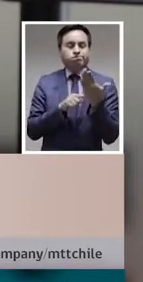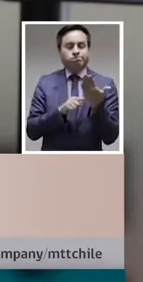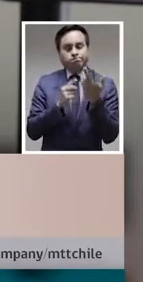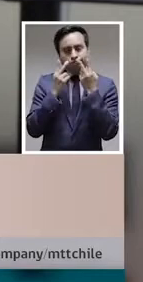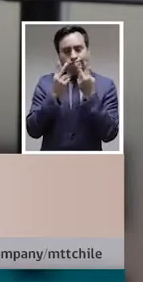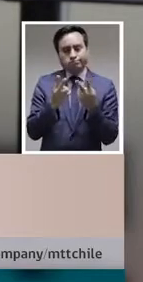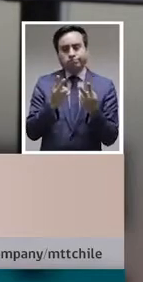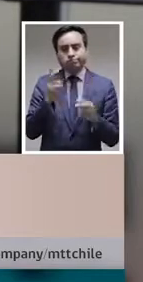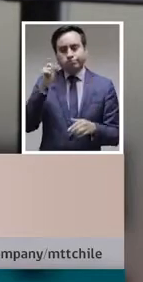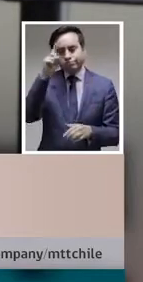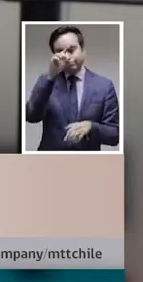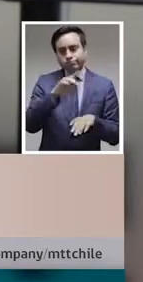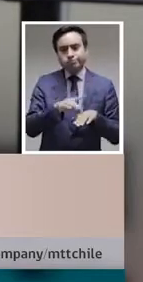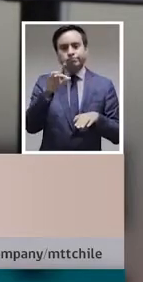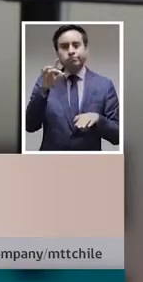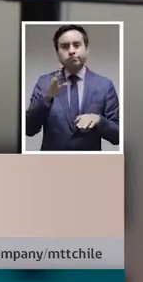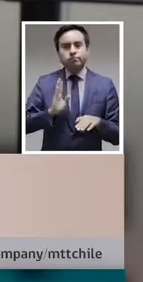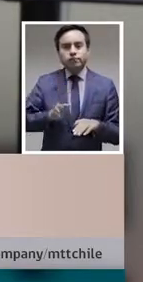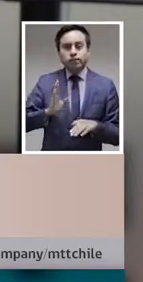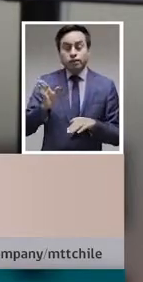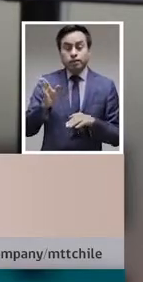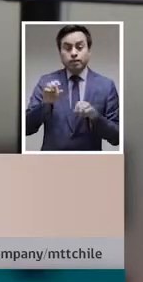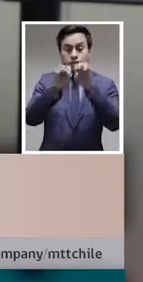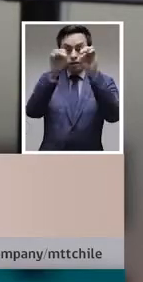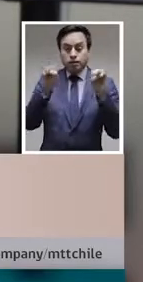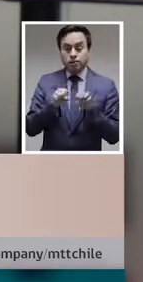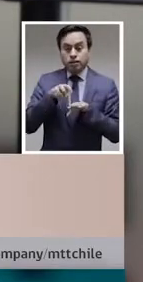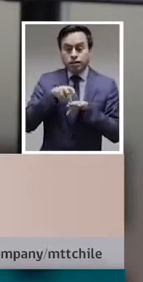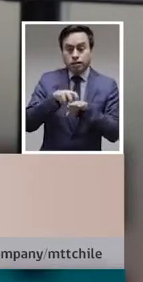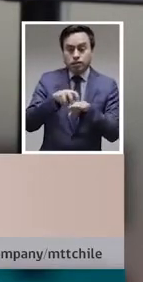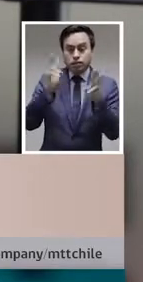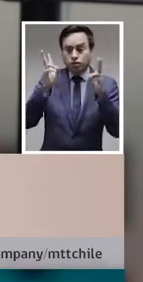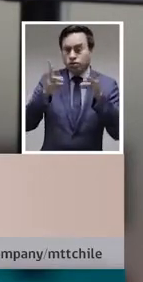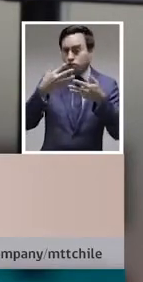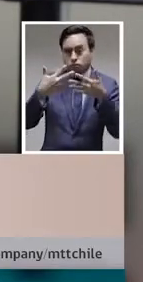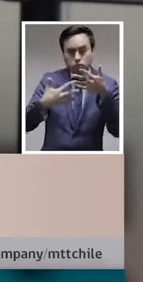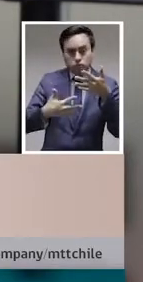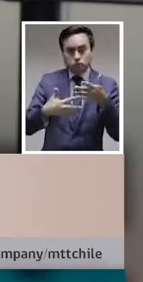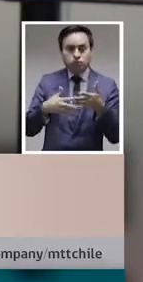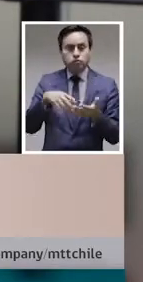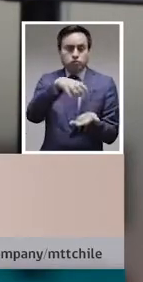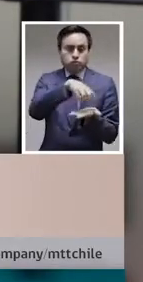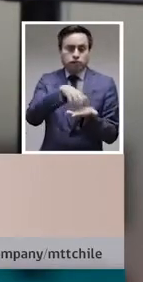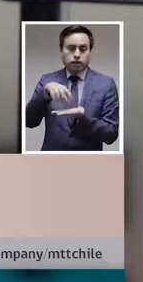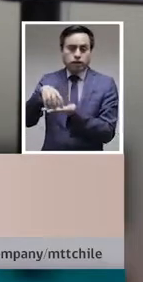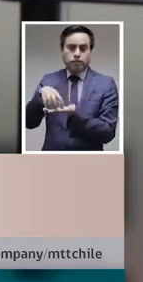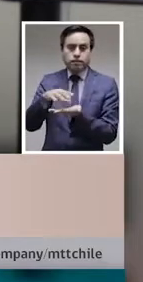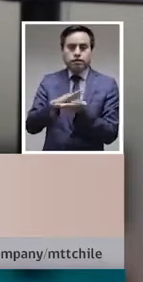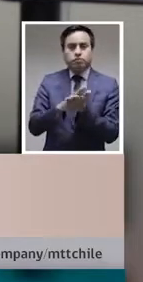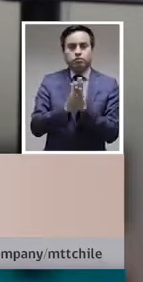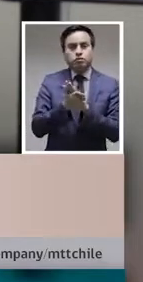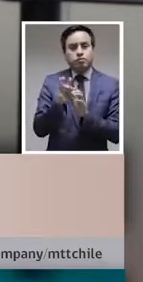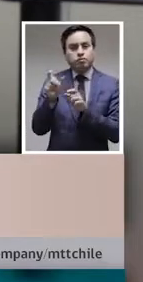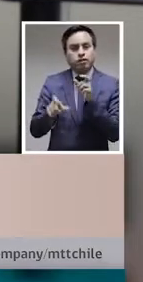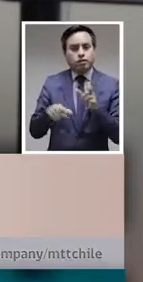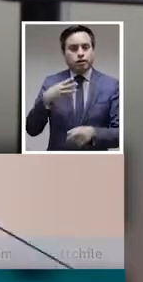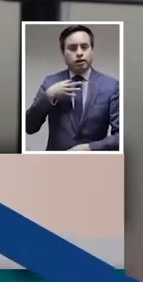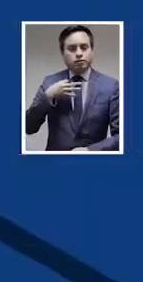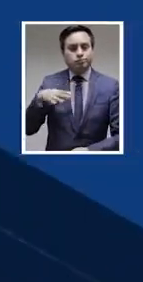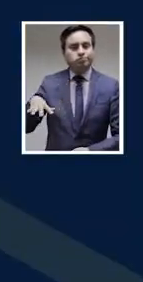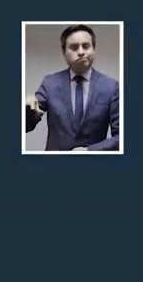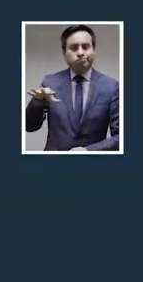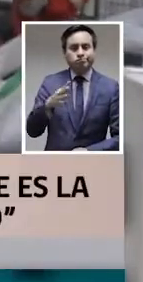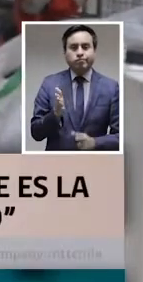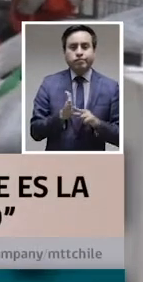evidente lo crítico que es la continuidad del sistema de transporte para las ciudades y para los ciudadanos.